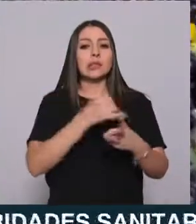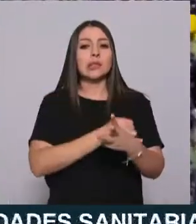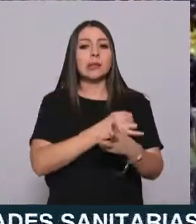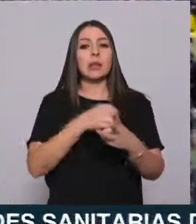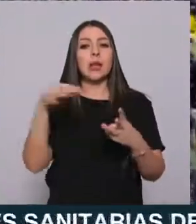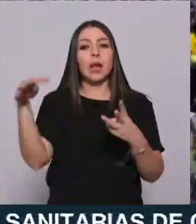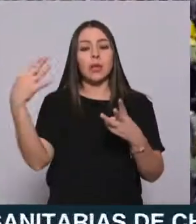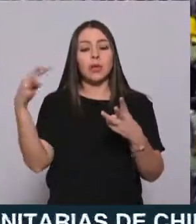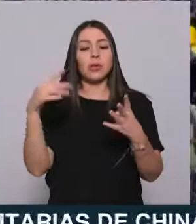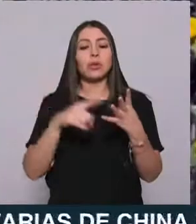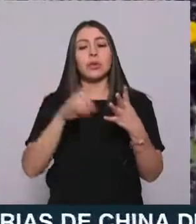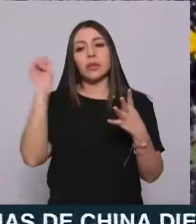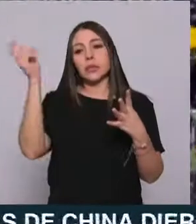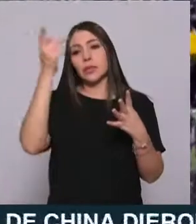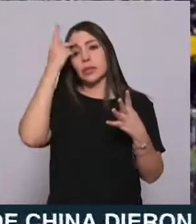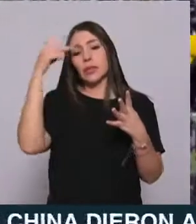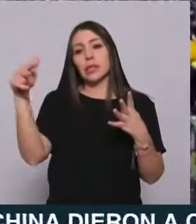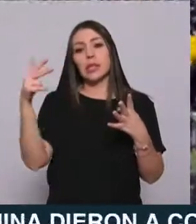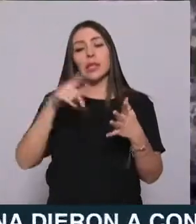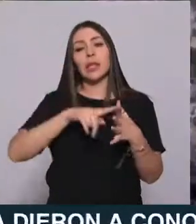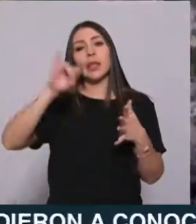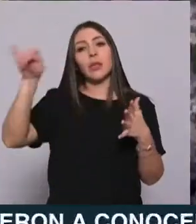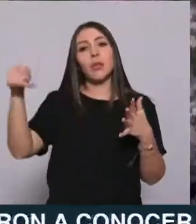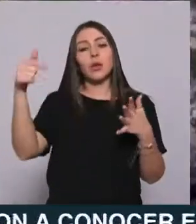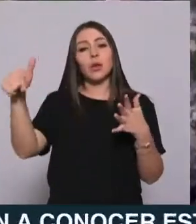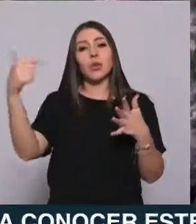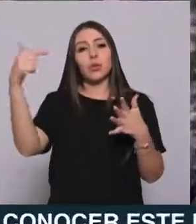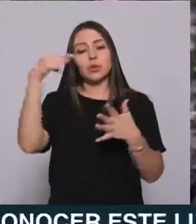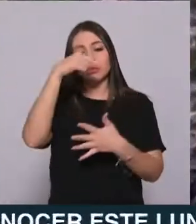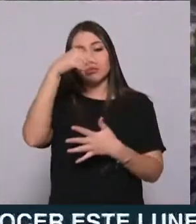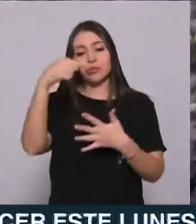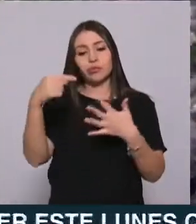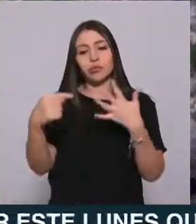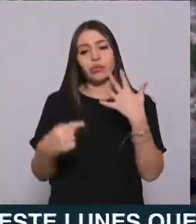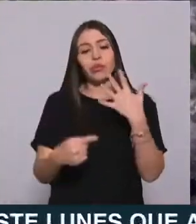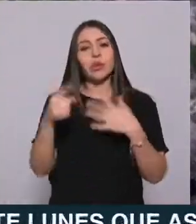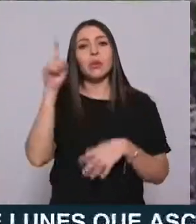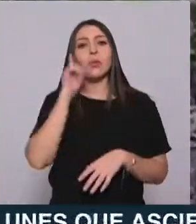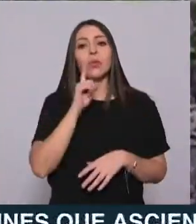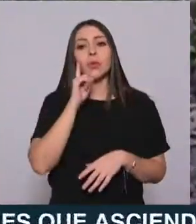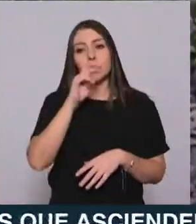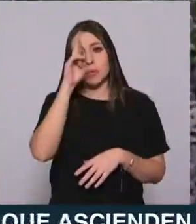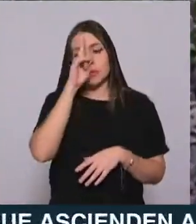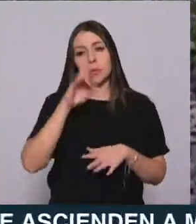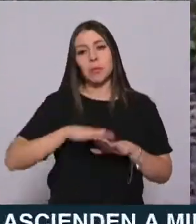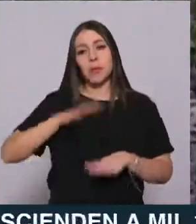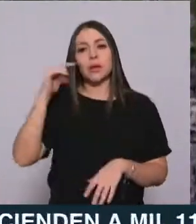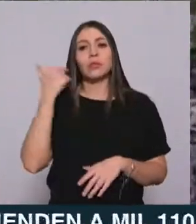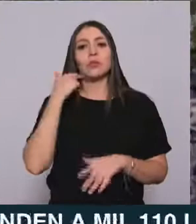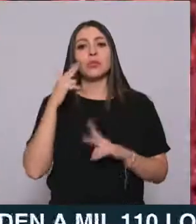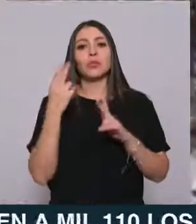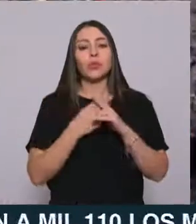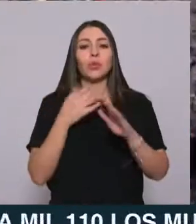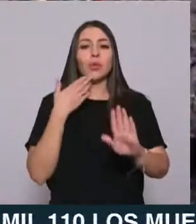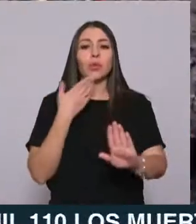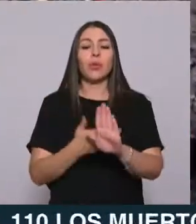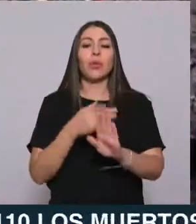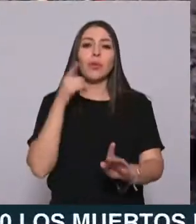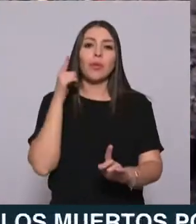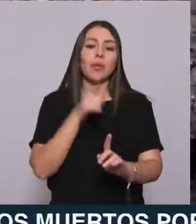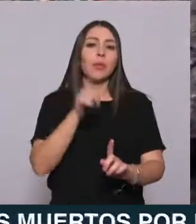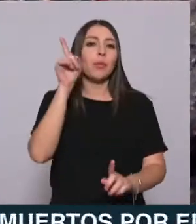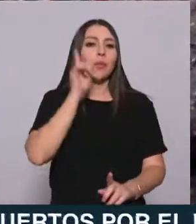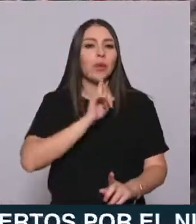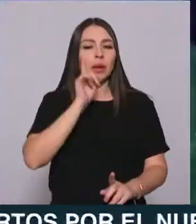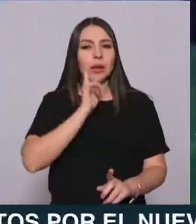Luis Potosí 13 y Tijuana 12 encabezan la lista de mujeres víctimas mortales de violencia de género. A